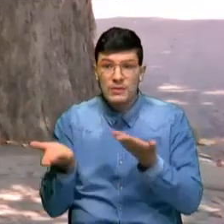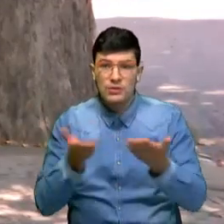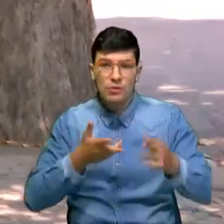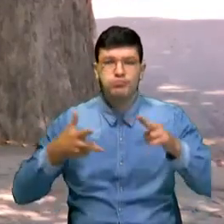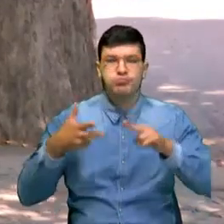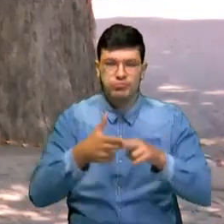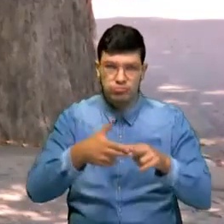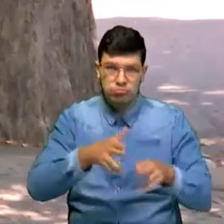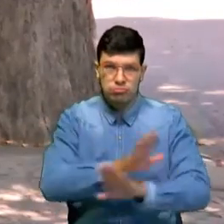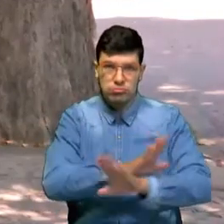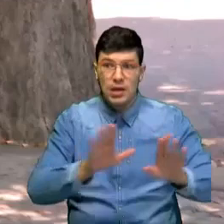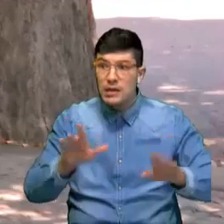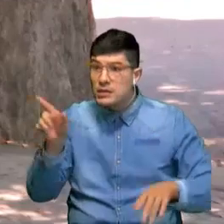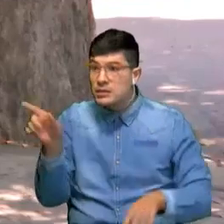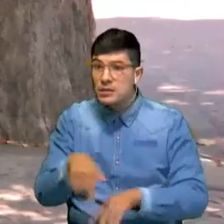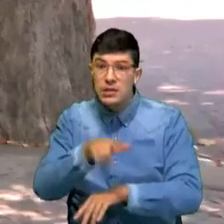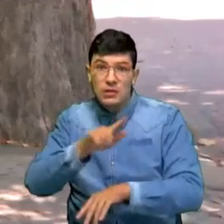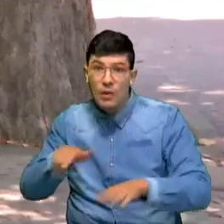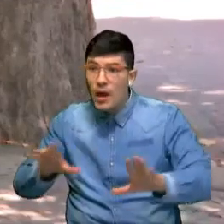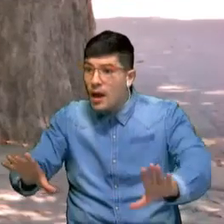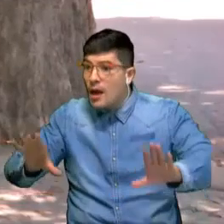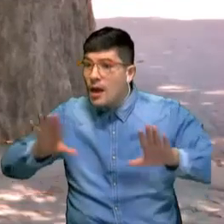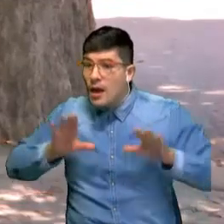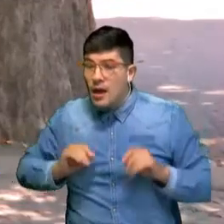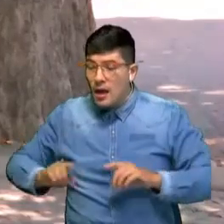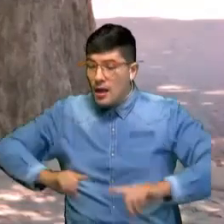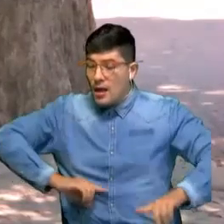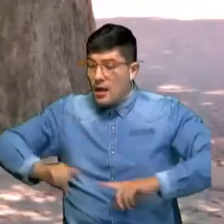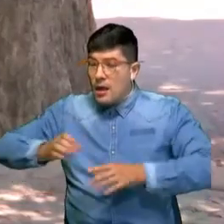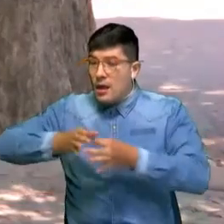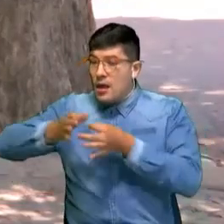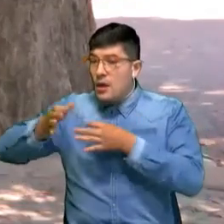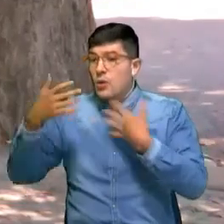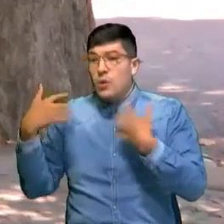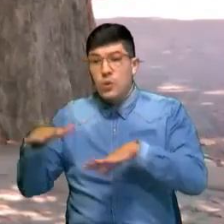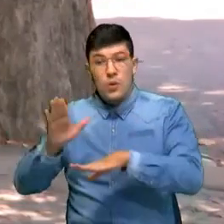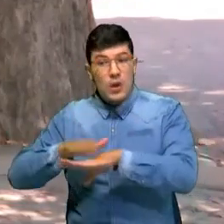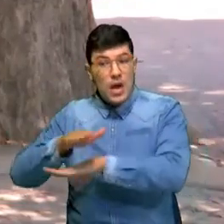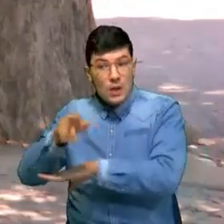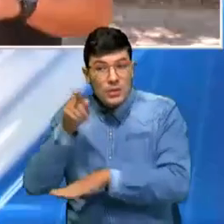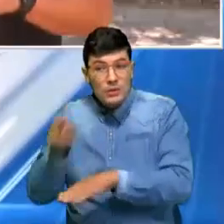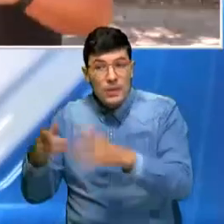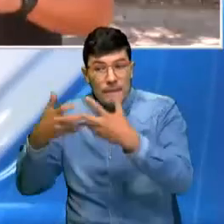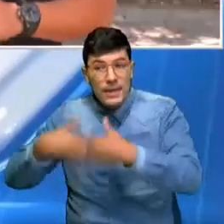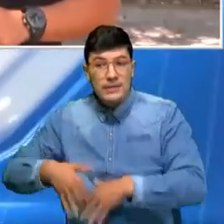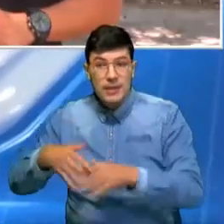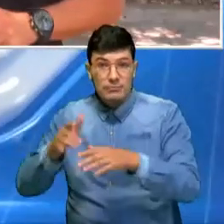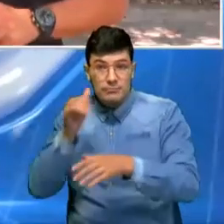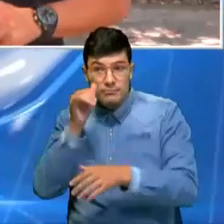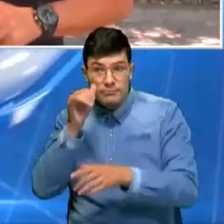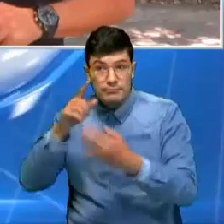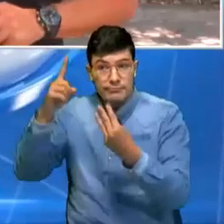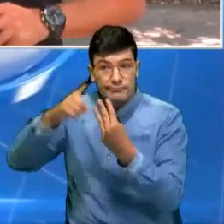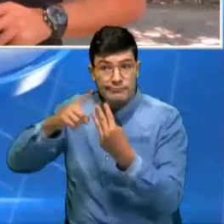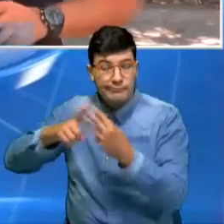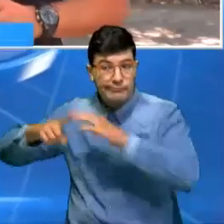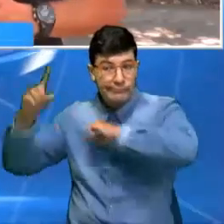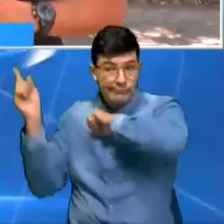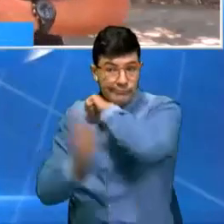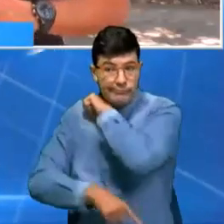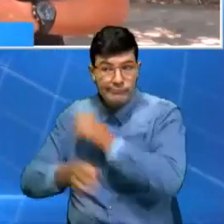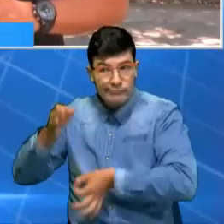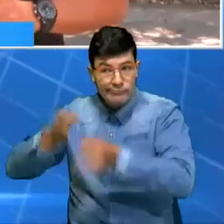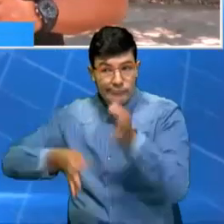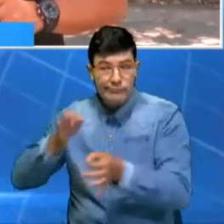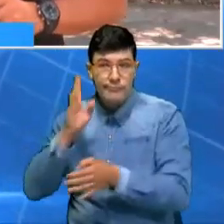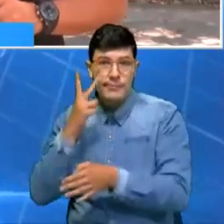por este fallo. De no acatarse, la administración municipal acarreará sanciones administrativas y penales. Esta es toda la información